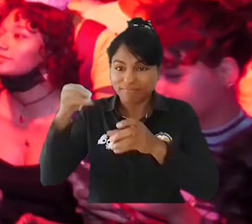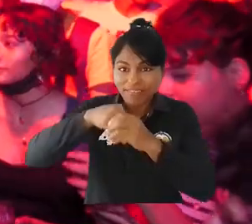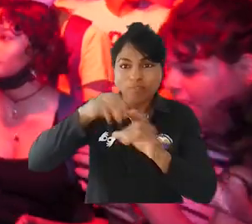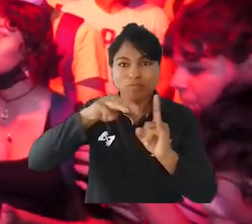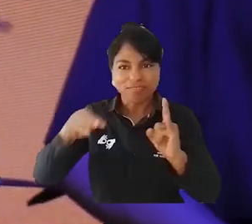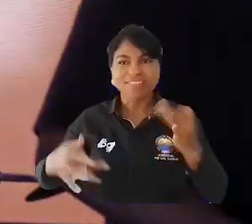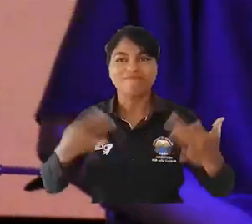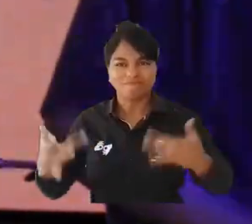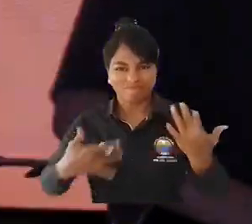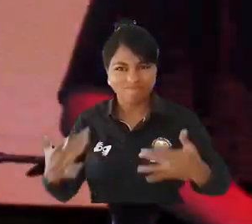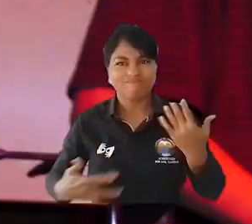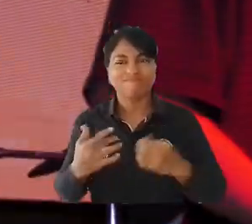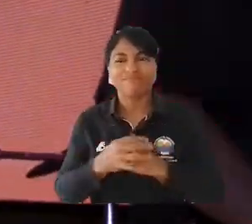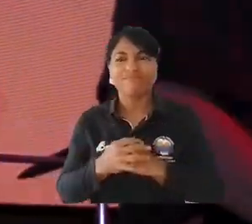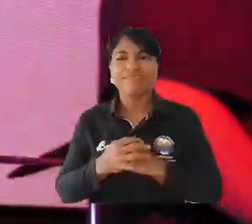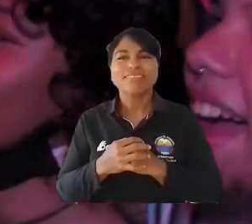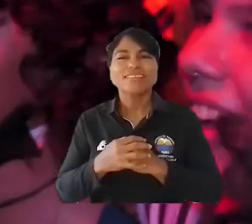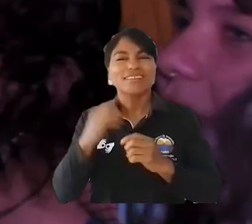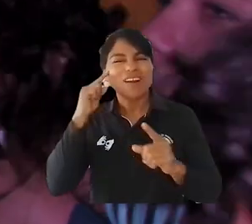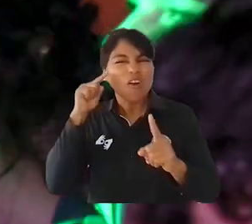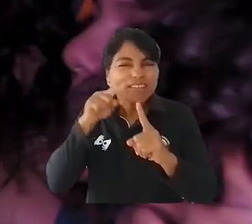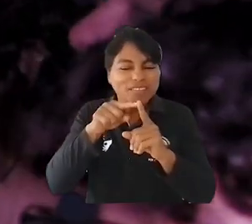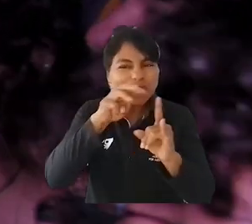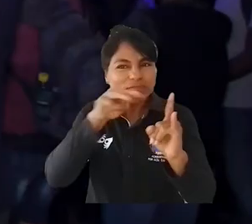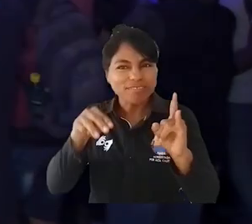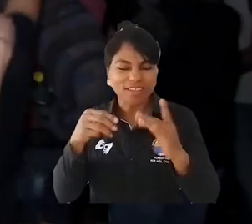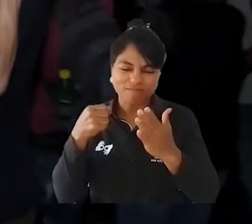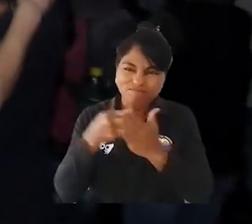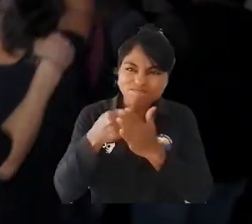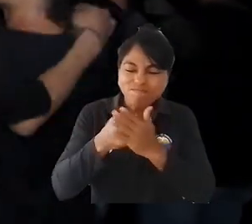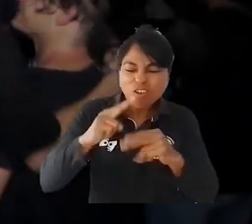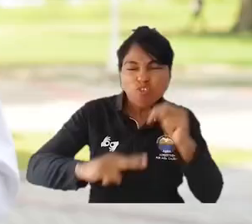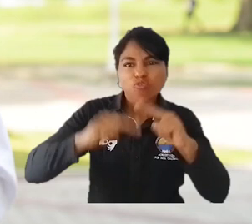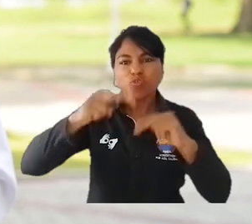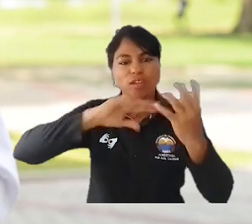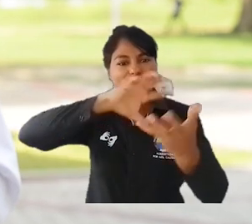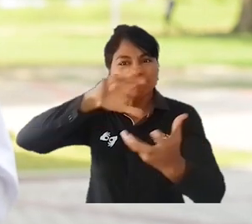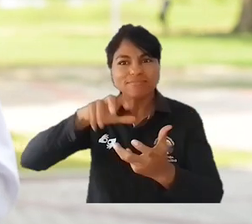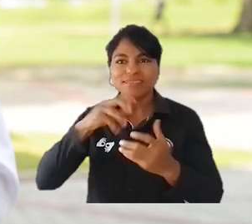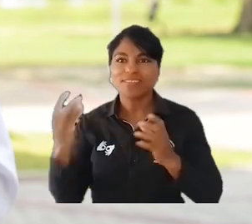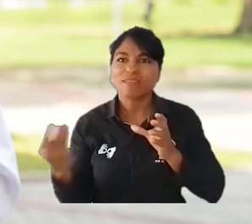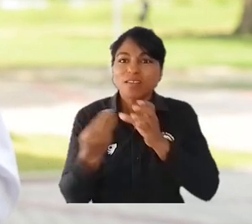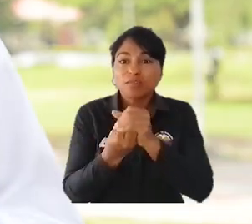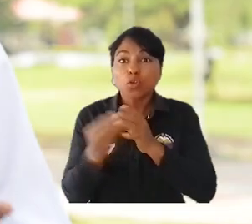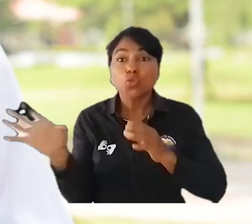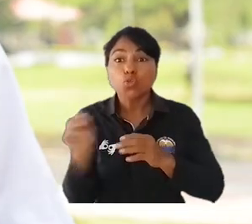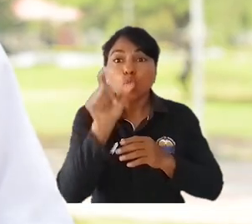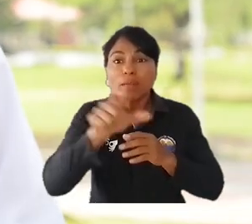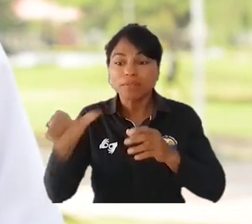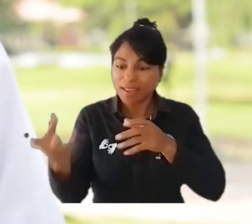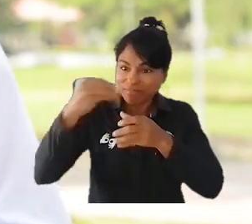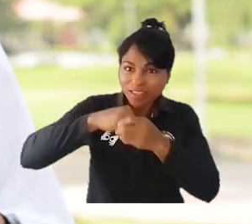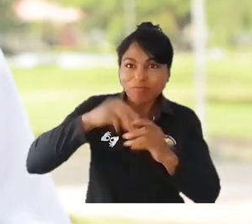hemos preparado. Todo esto porque la universidad ha trabajado para construir un ecosistema de inclusión donde todos los miembros de la comunidad se